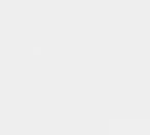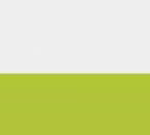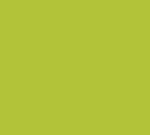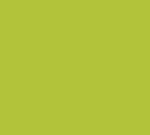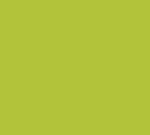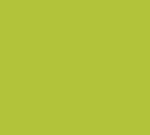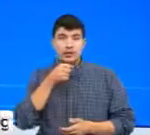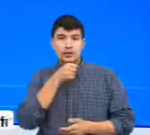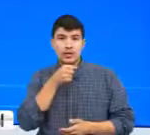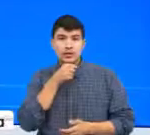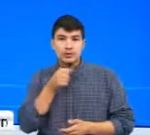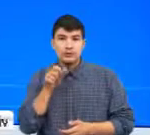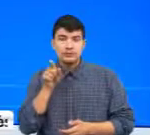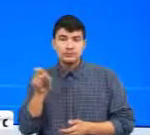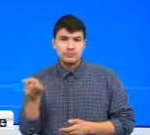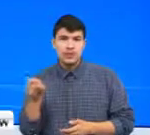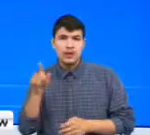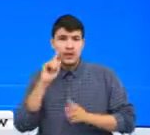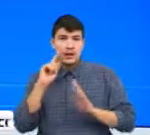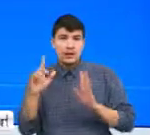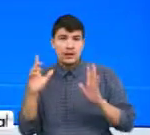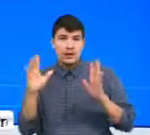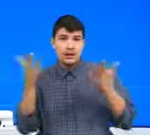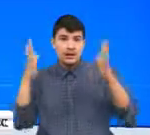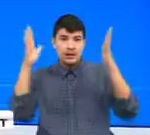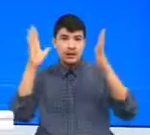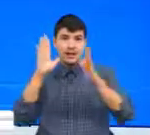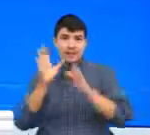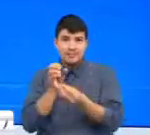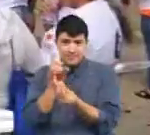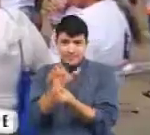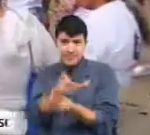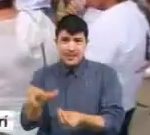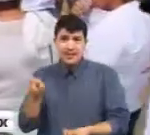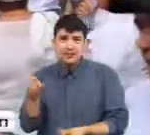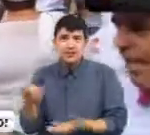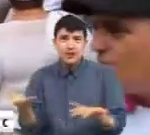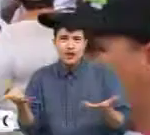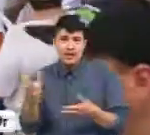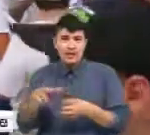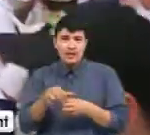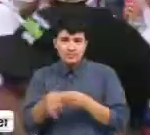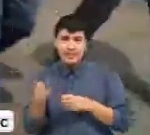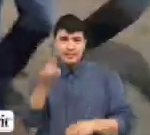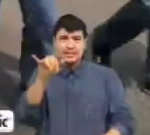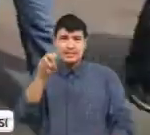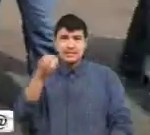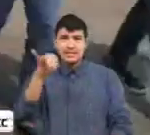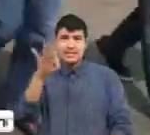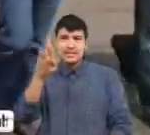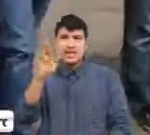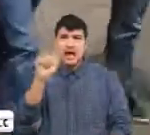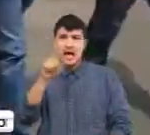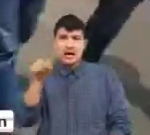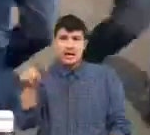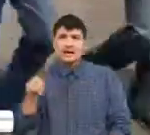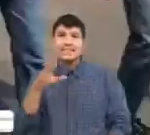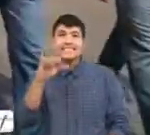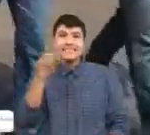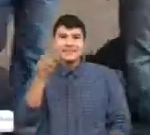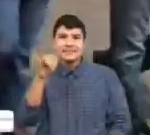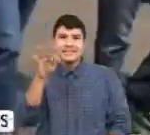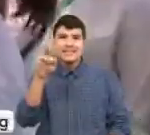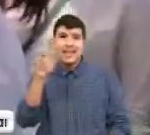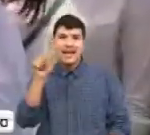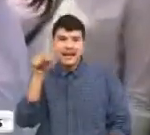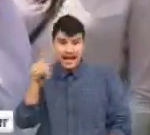canaltro.com. En medio de la conmemoración de las víctimas en Cimitarra, el día de ayer el ministro del Interior dio a conocer que Santander es el departamento